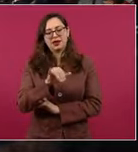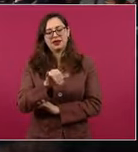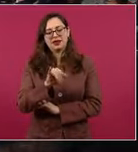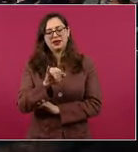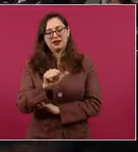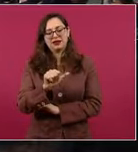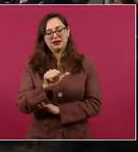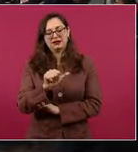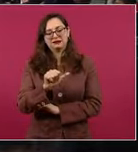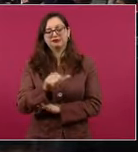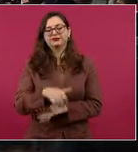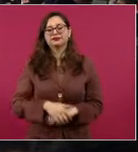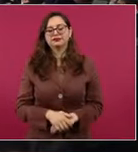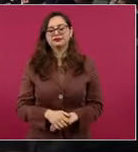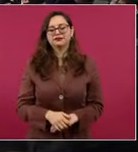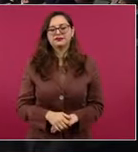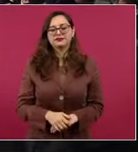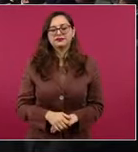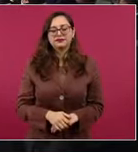Y